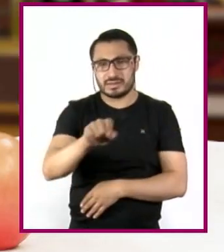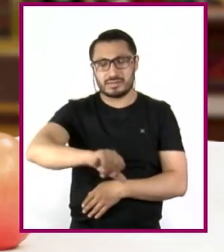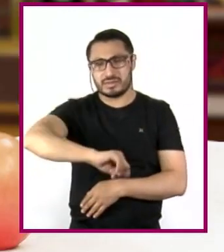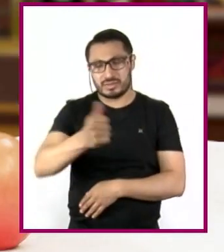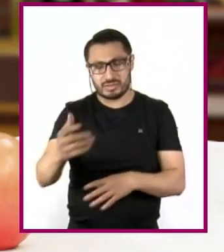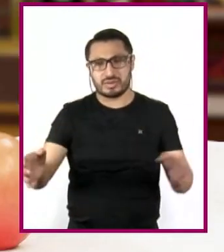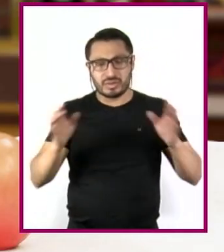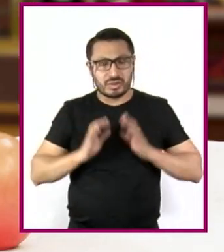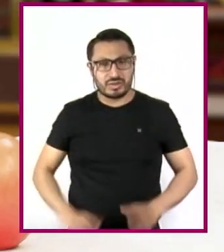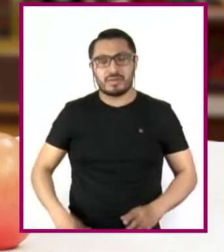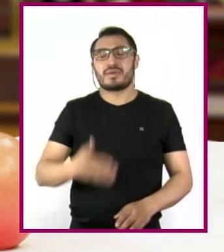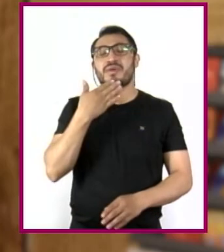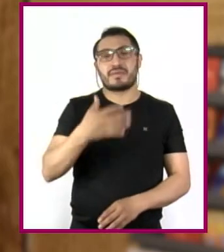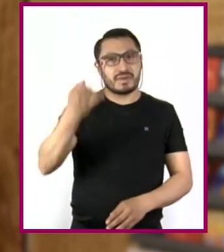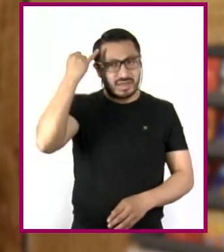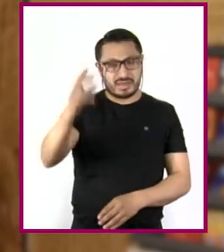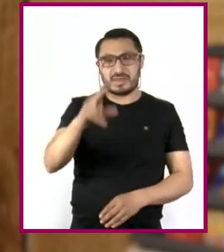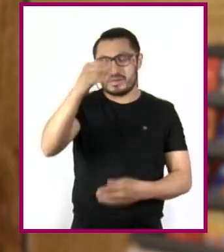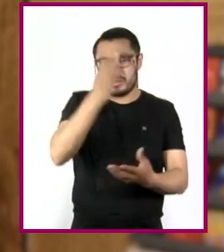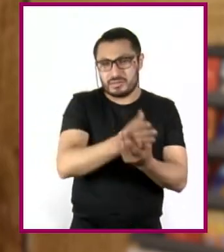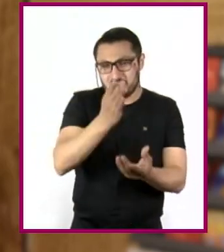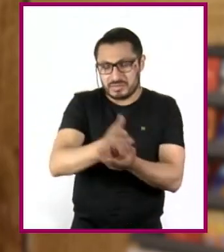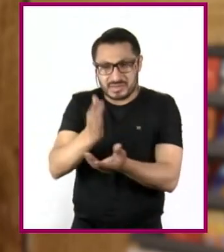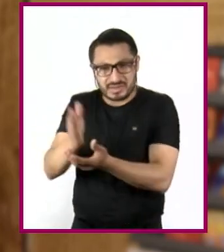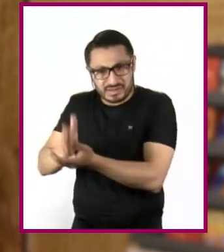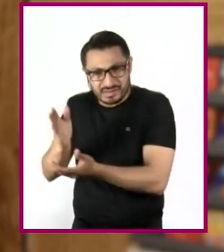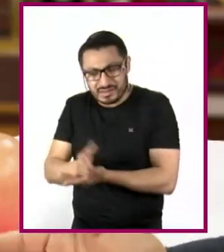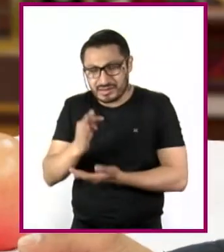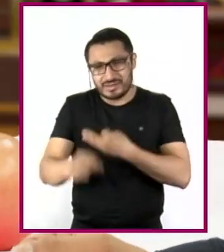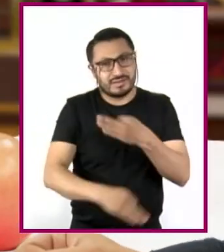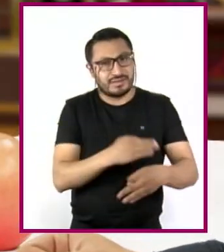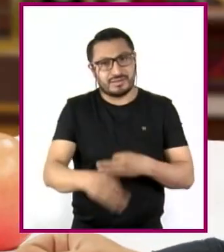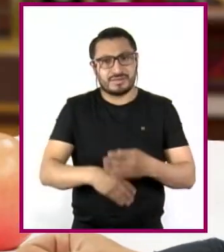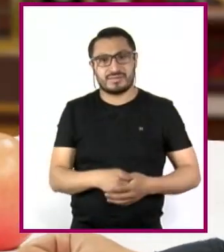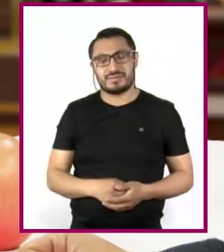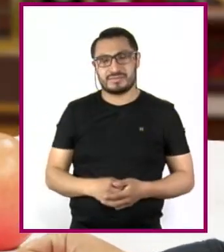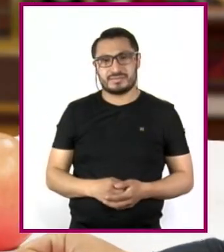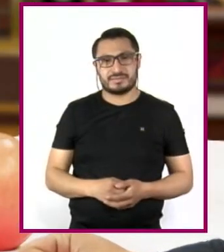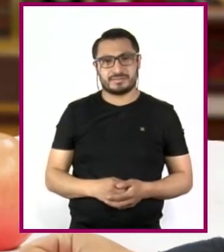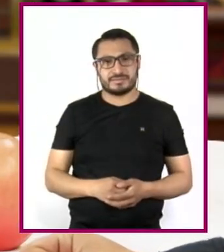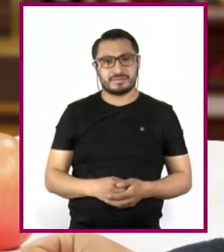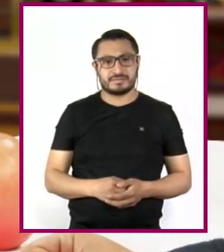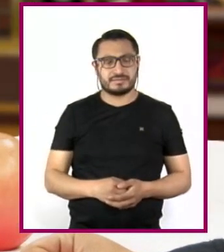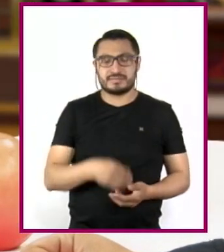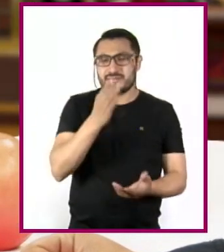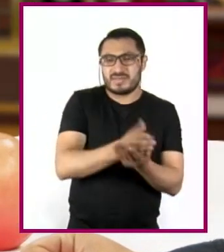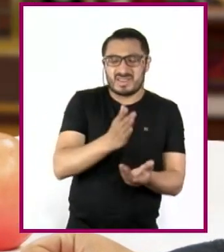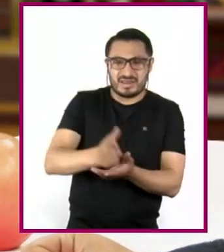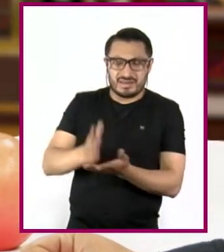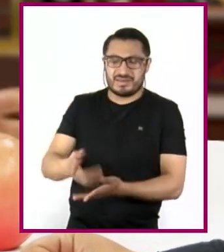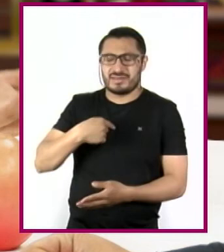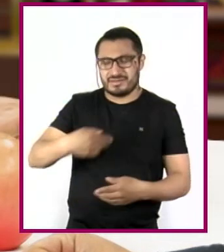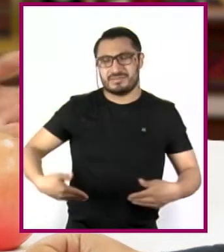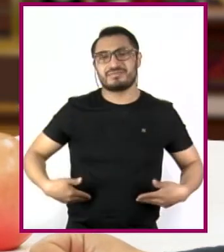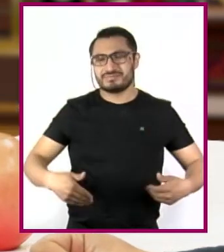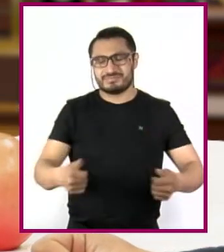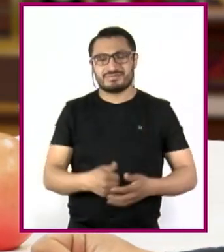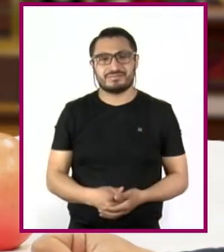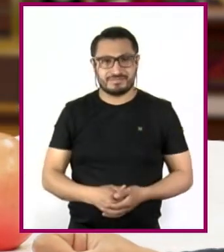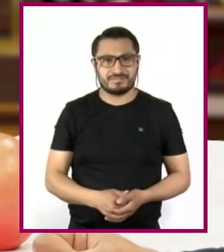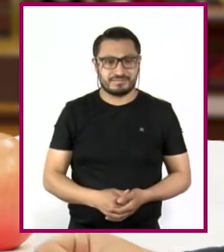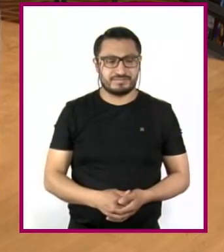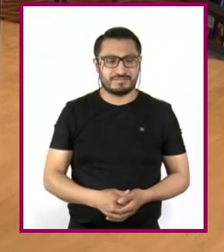lleva muy bien con mi idea de no hacer carnitas de todo lo que se mueve. Ay, hablando de carnitas, ya tengo hambre, pero nadie